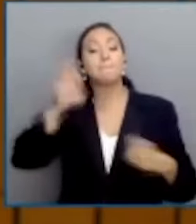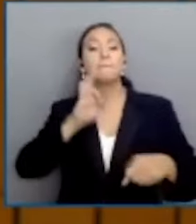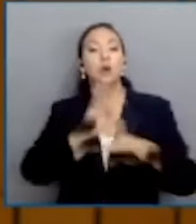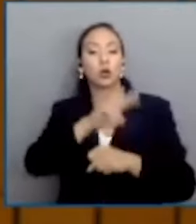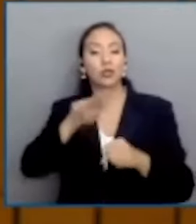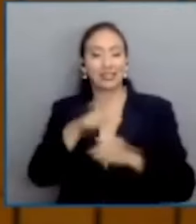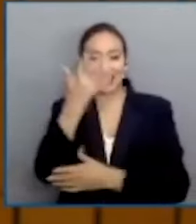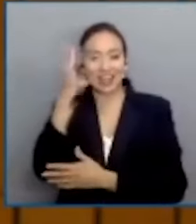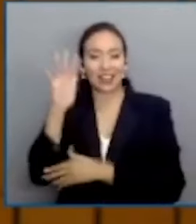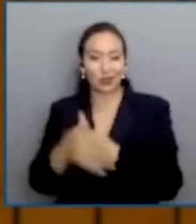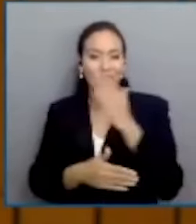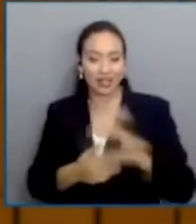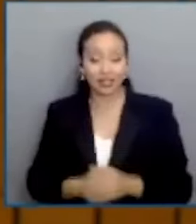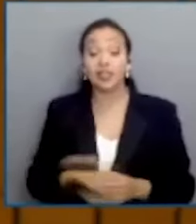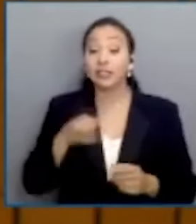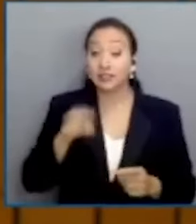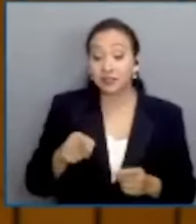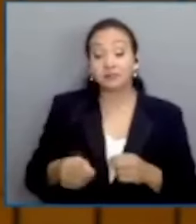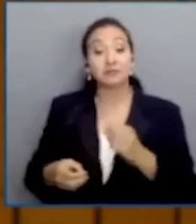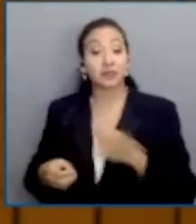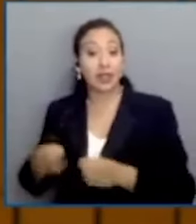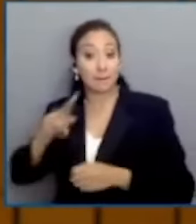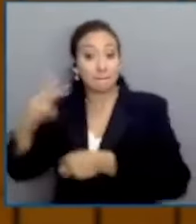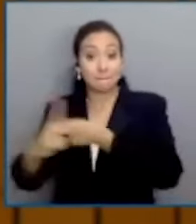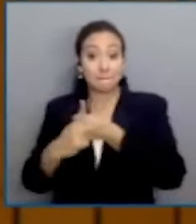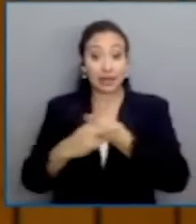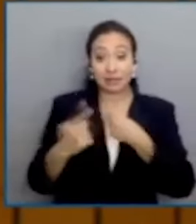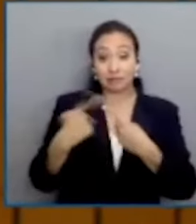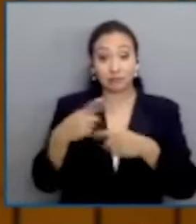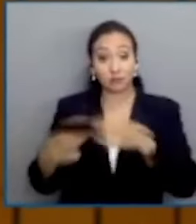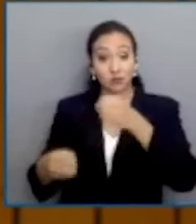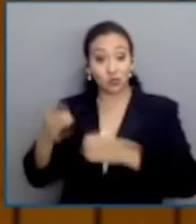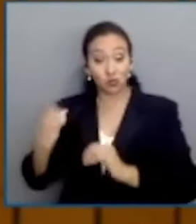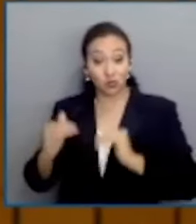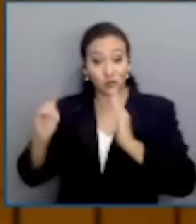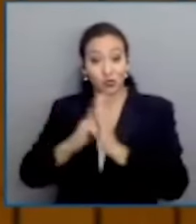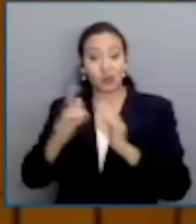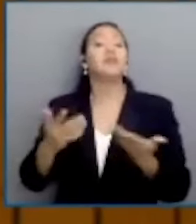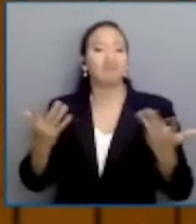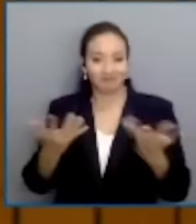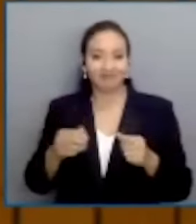en diversos tribunales de diferentes países. Para el canal del Poder Judicial de la Federación, Laura Murillo.